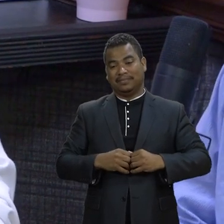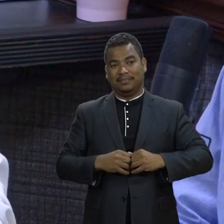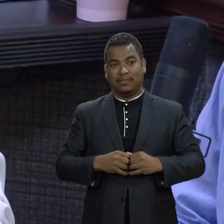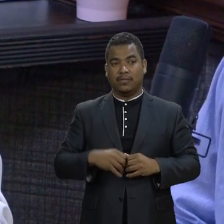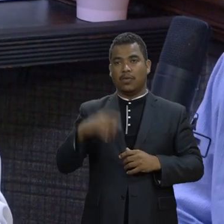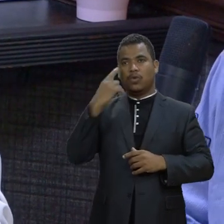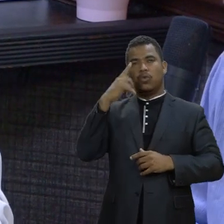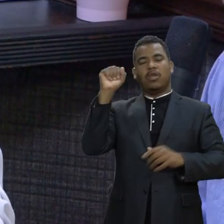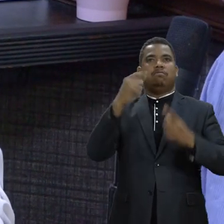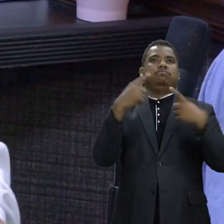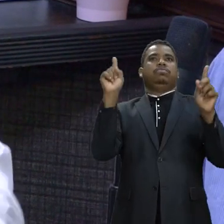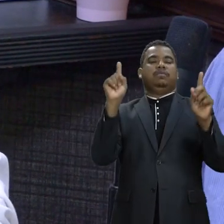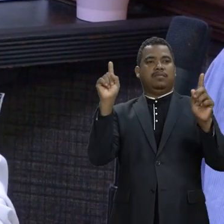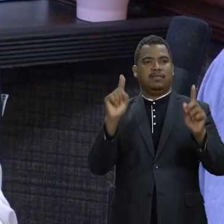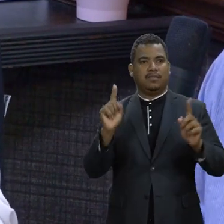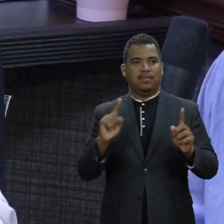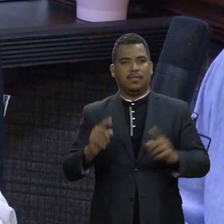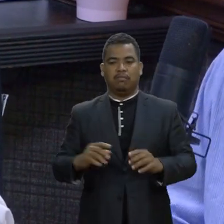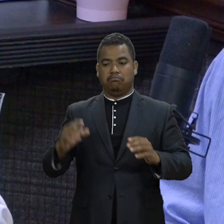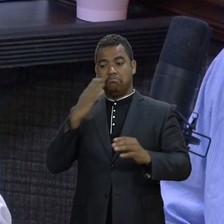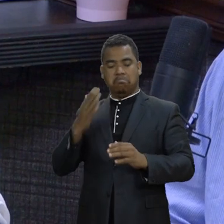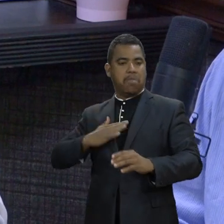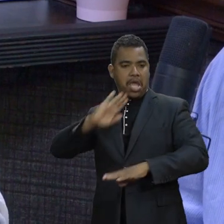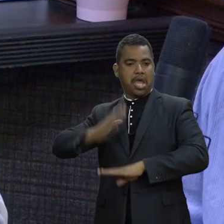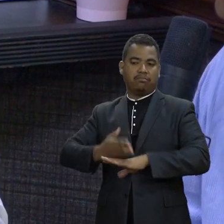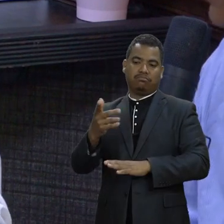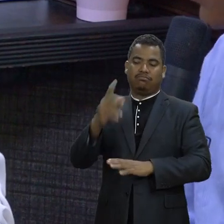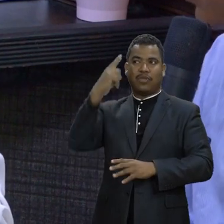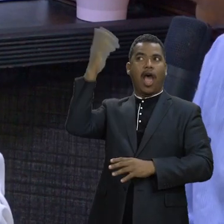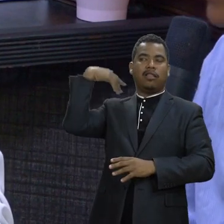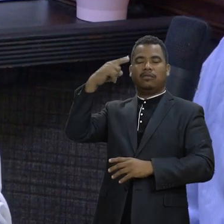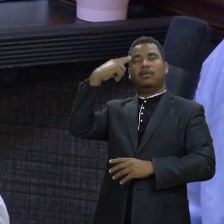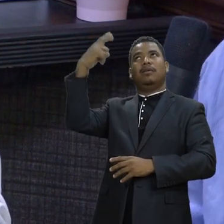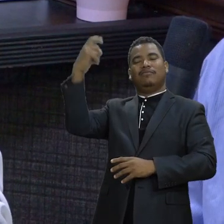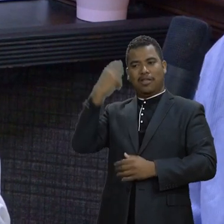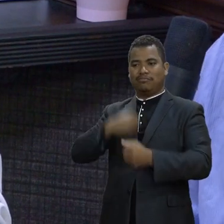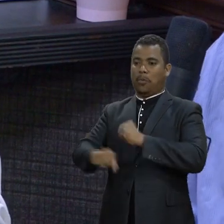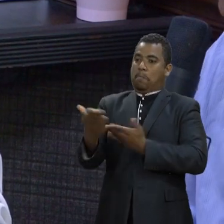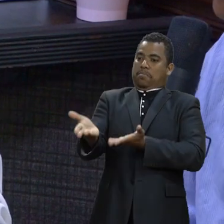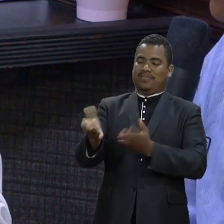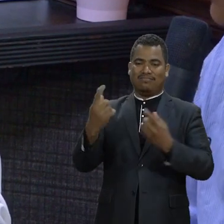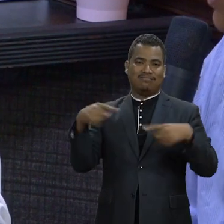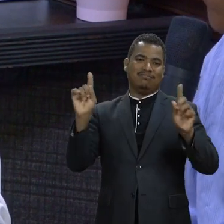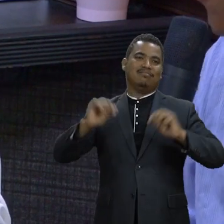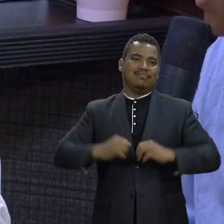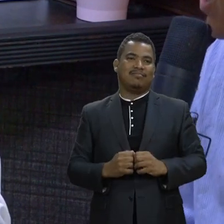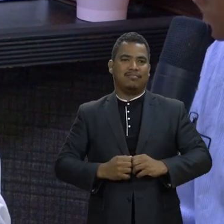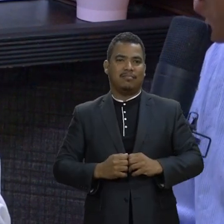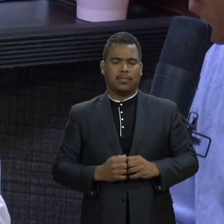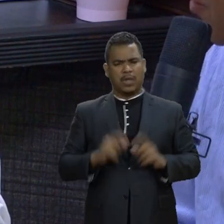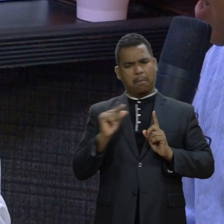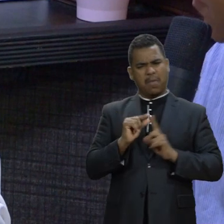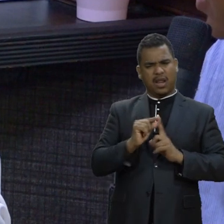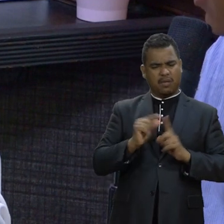Qué bueno. ¿Un sueño cumplido? Tener una hija. Muy bien. Yeah. ¿Algo que la